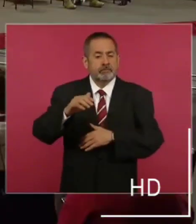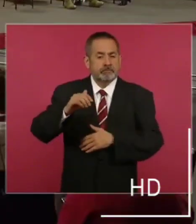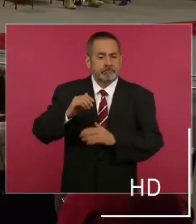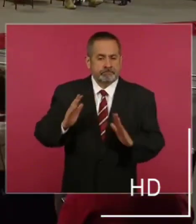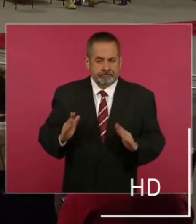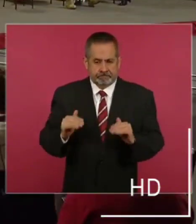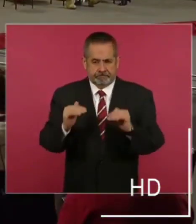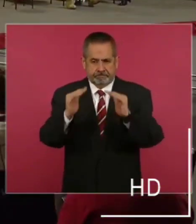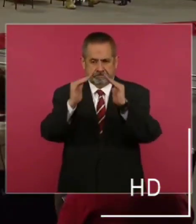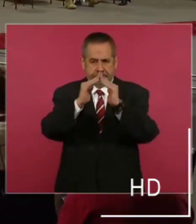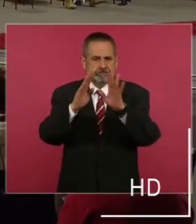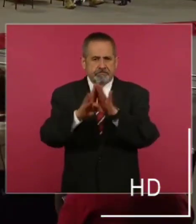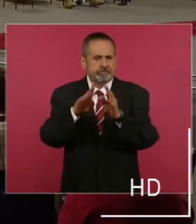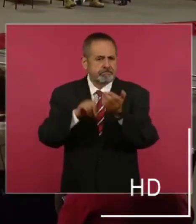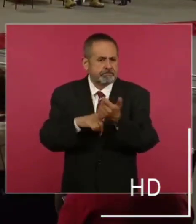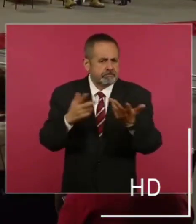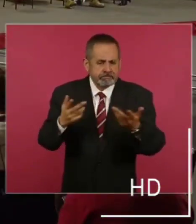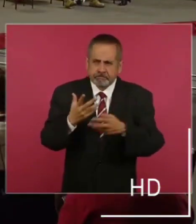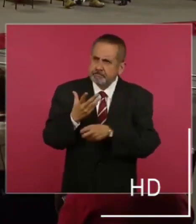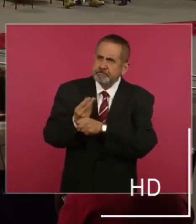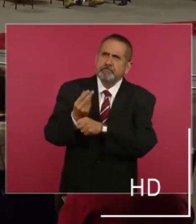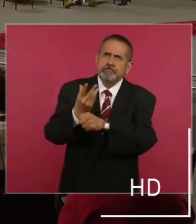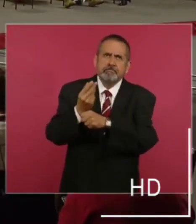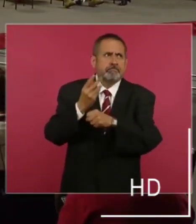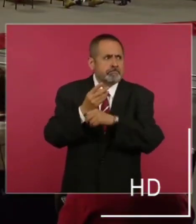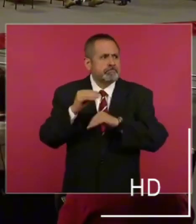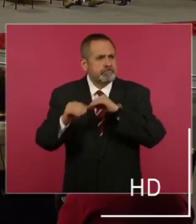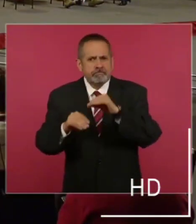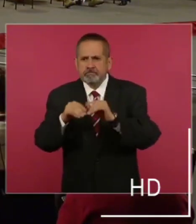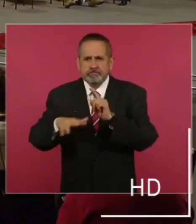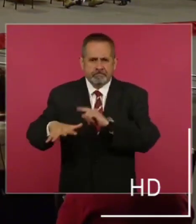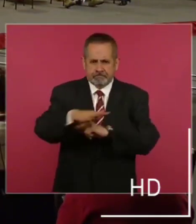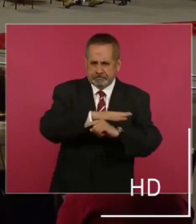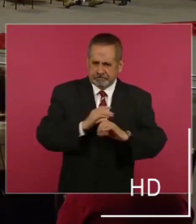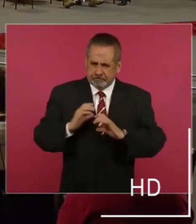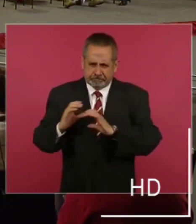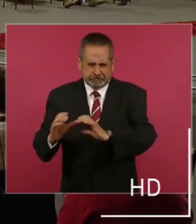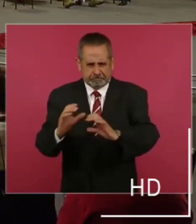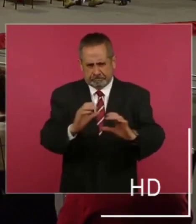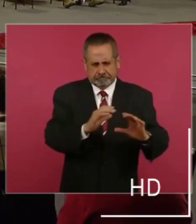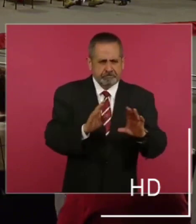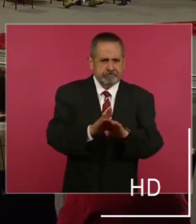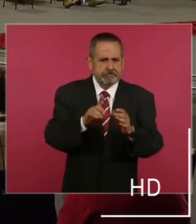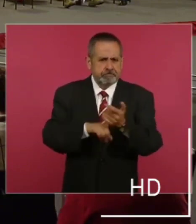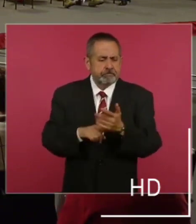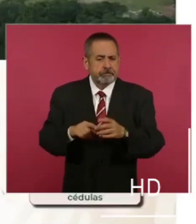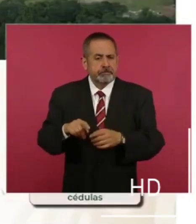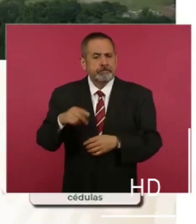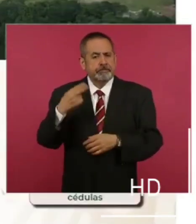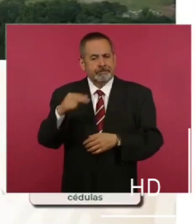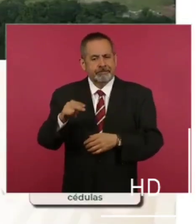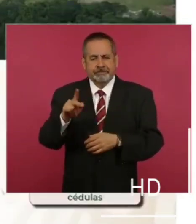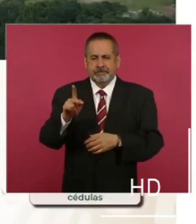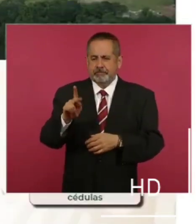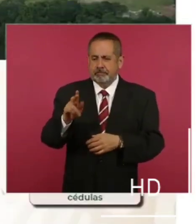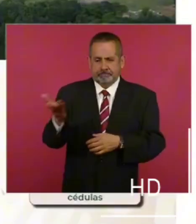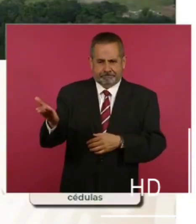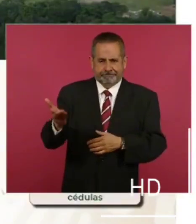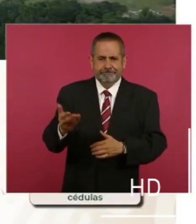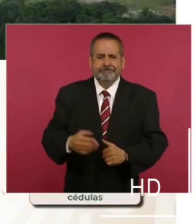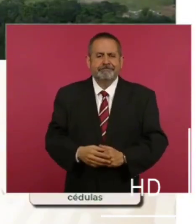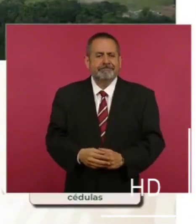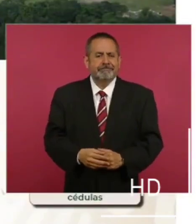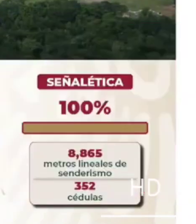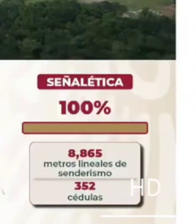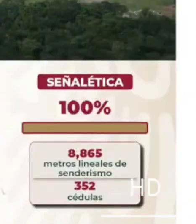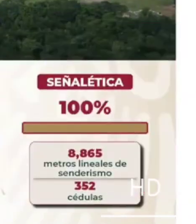arqueológicas atendidas en el programa de mejoramiento de zonas arqueológicas PROMESA, una de ellas, de la